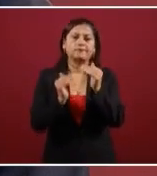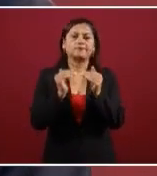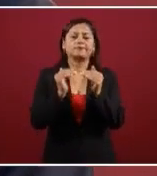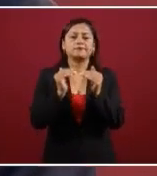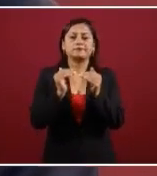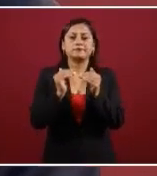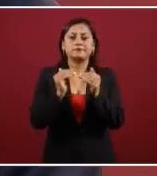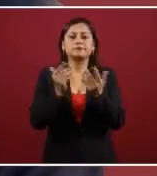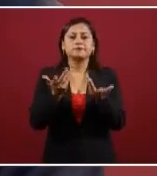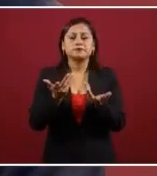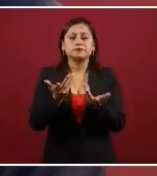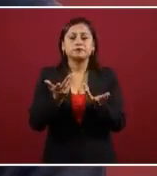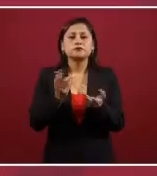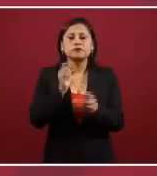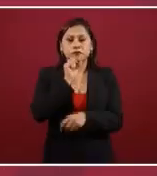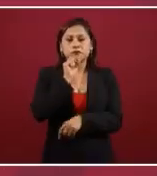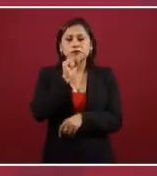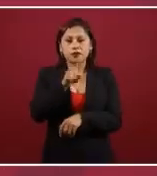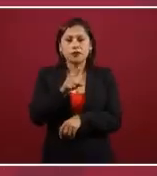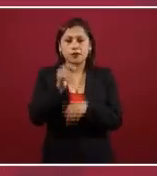no se explote a los niños.